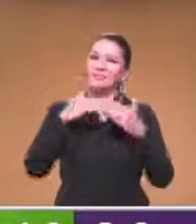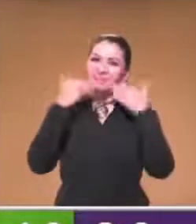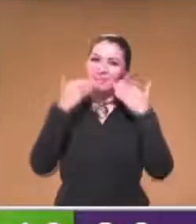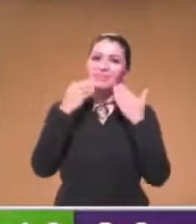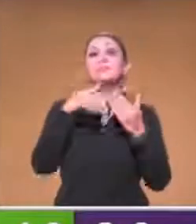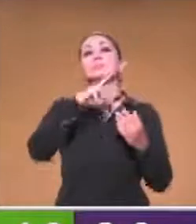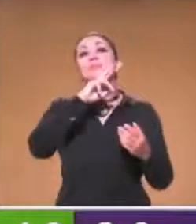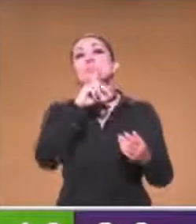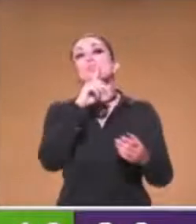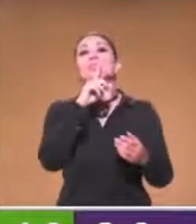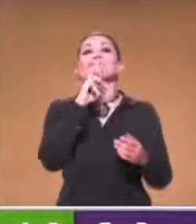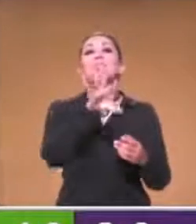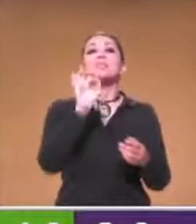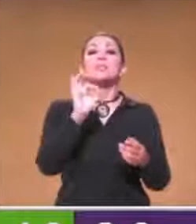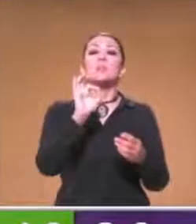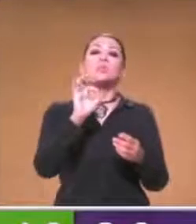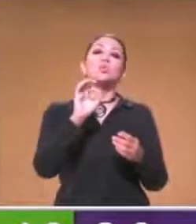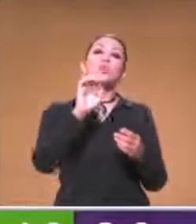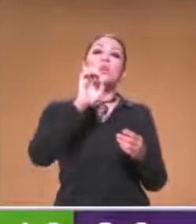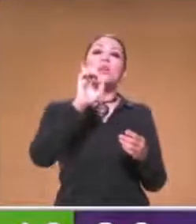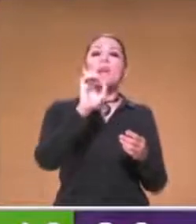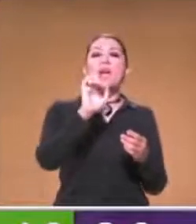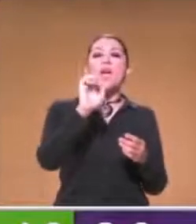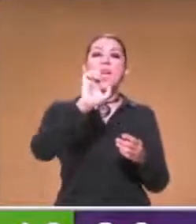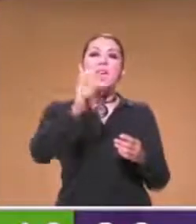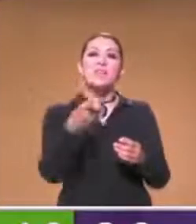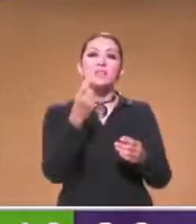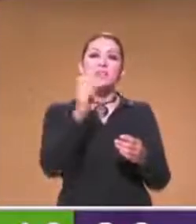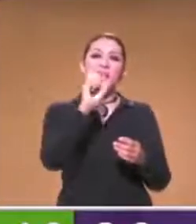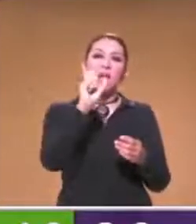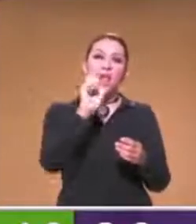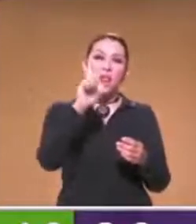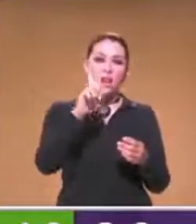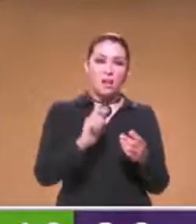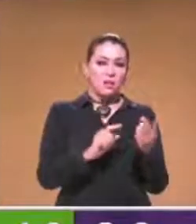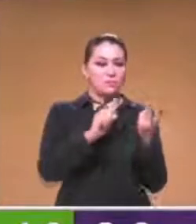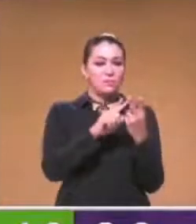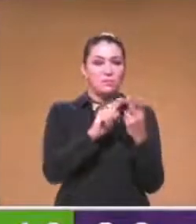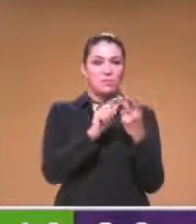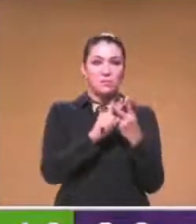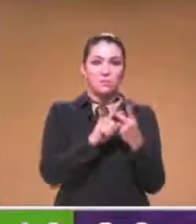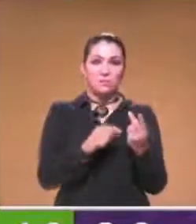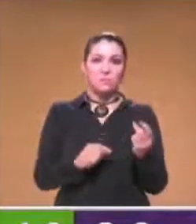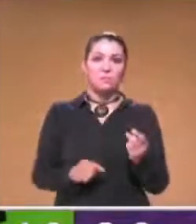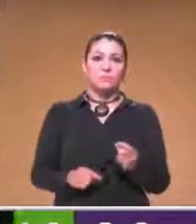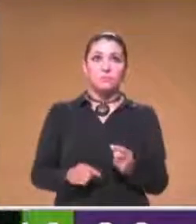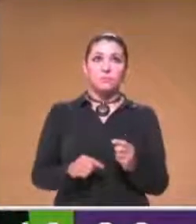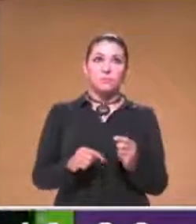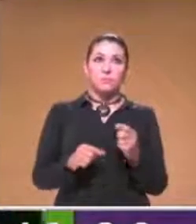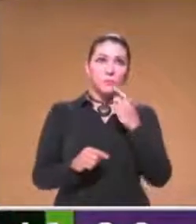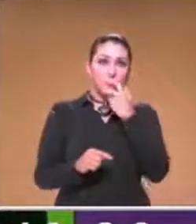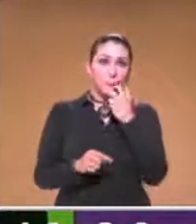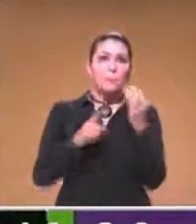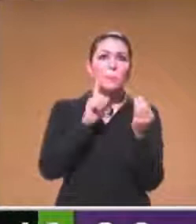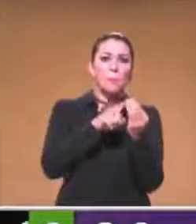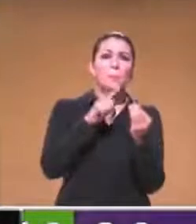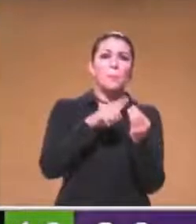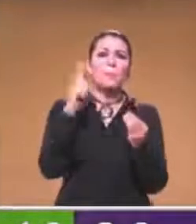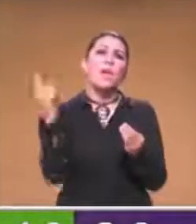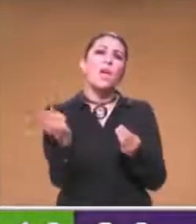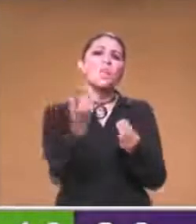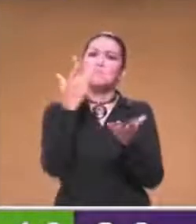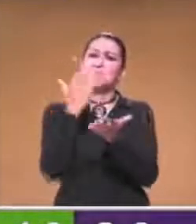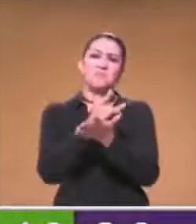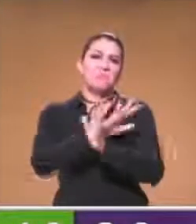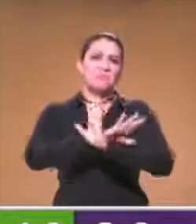la lengua inglesa podemos utilizar preguntas como who's this o who is this para preguntar quién es. Y la